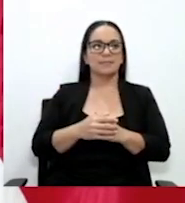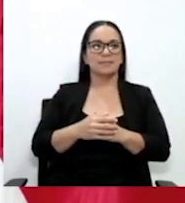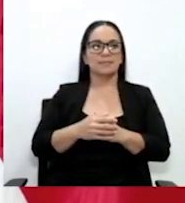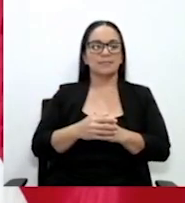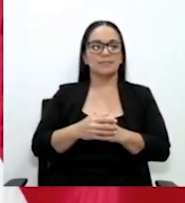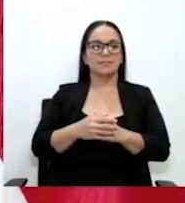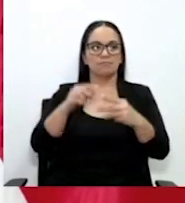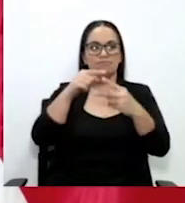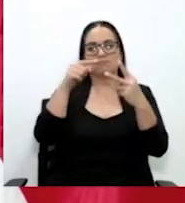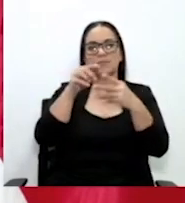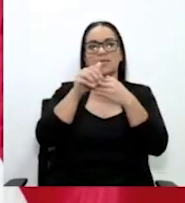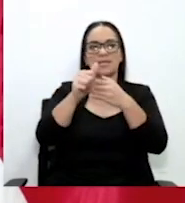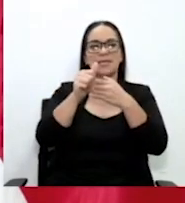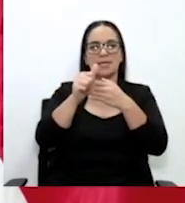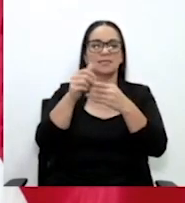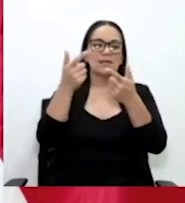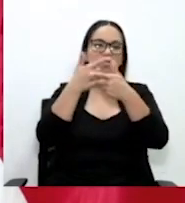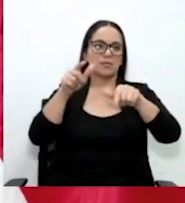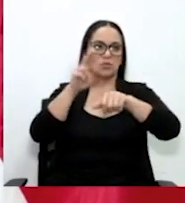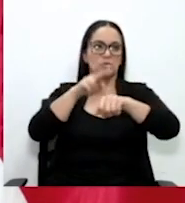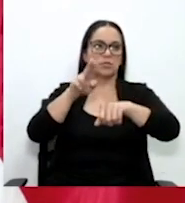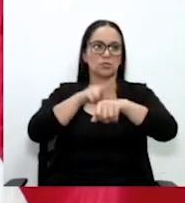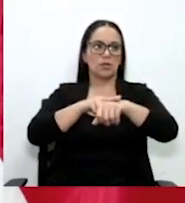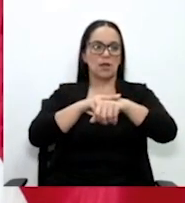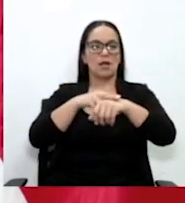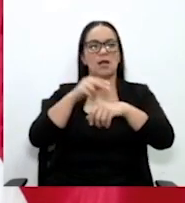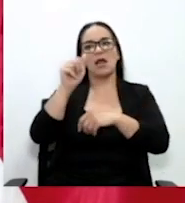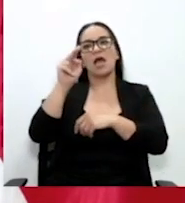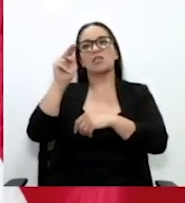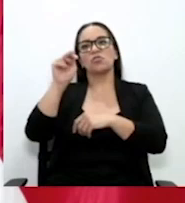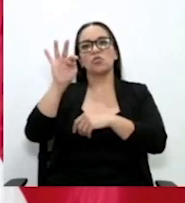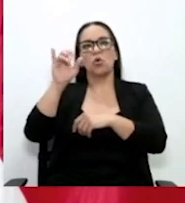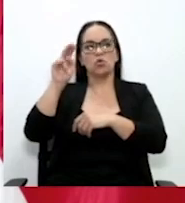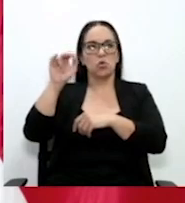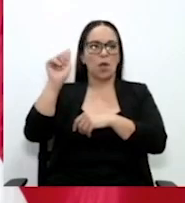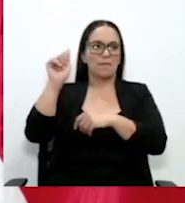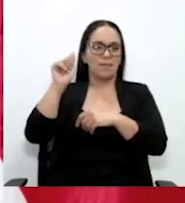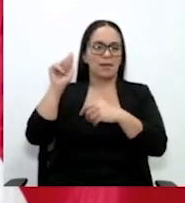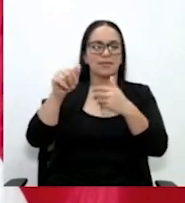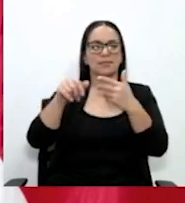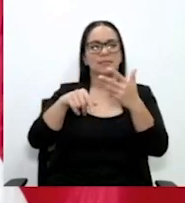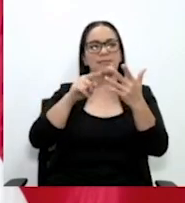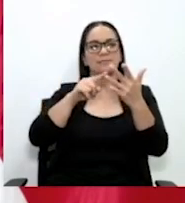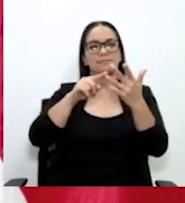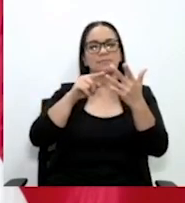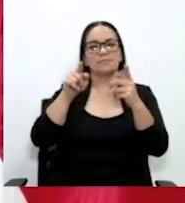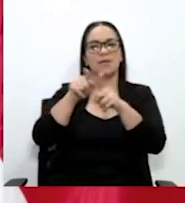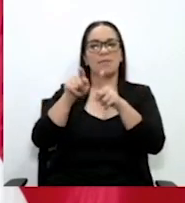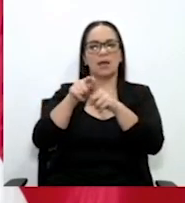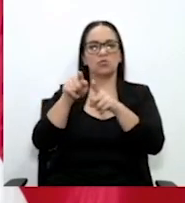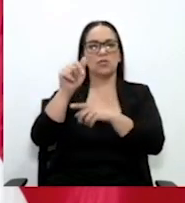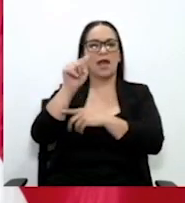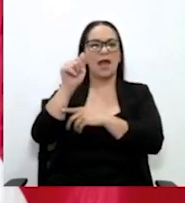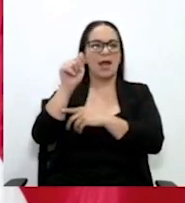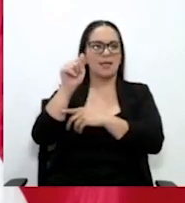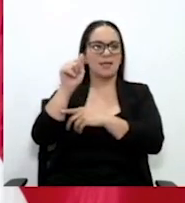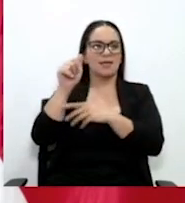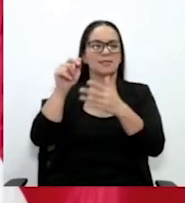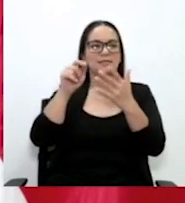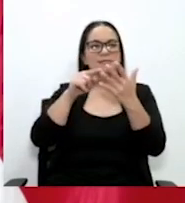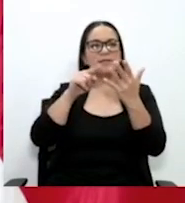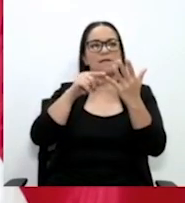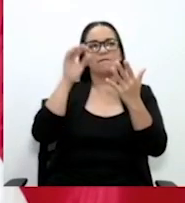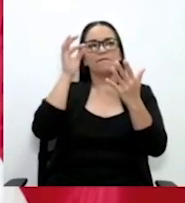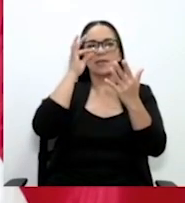líderes históricos de Liberación, Antonio Álvarez de Sante, los hermanos Arias y José María